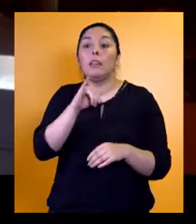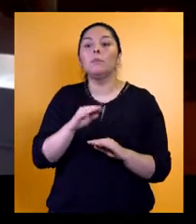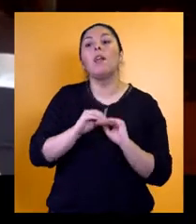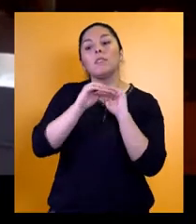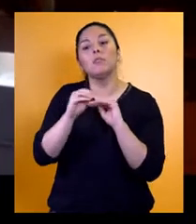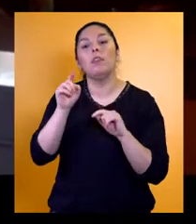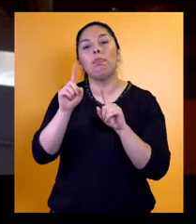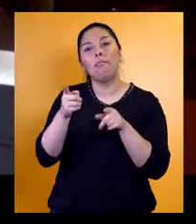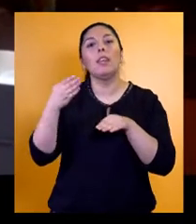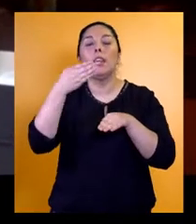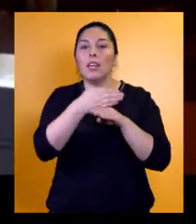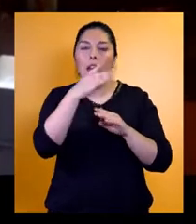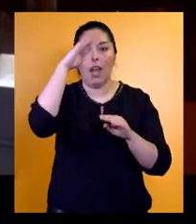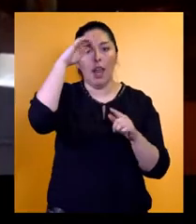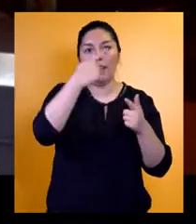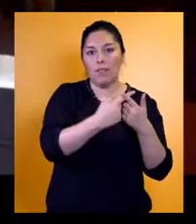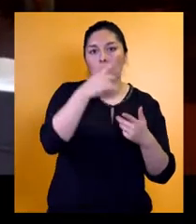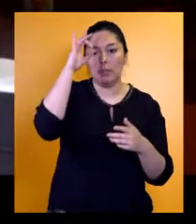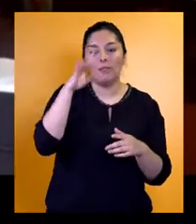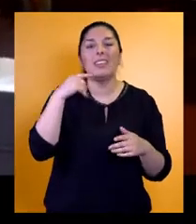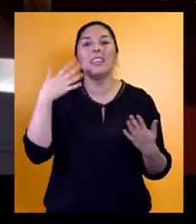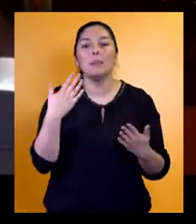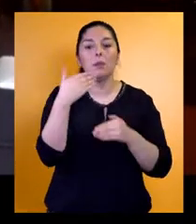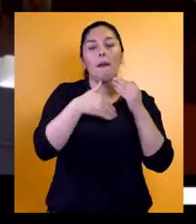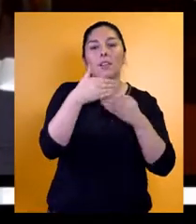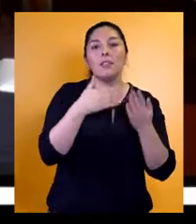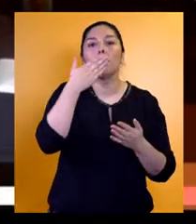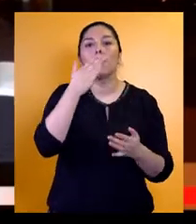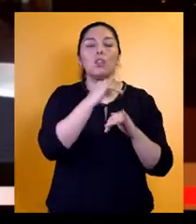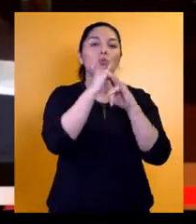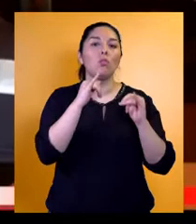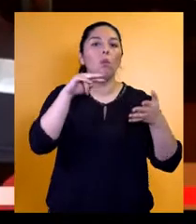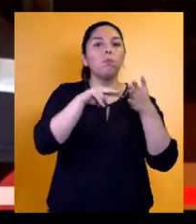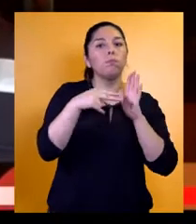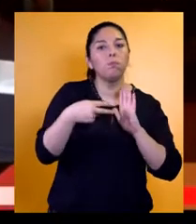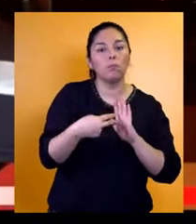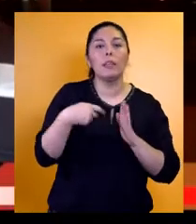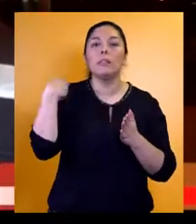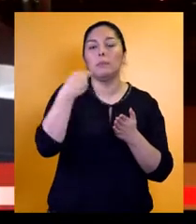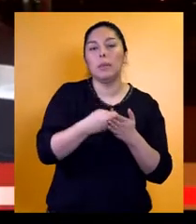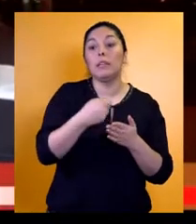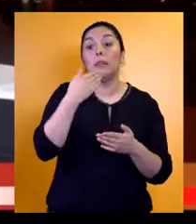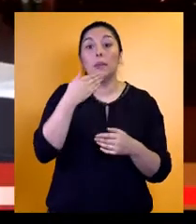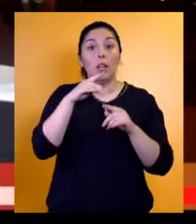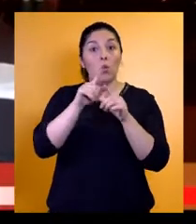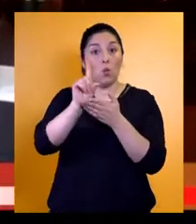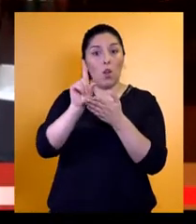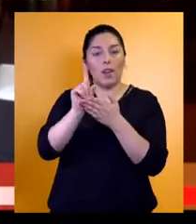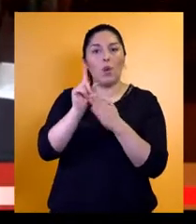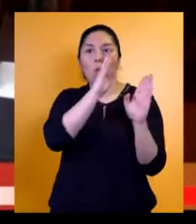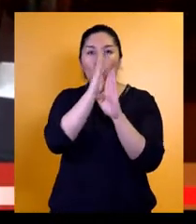situación. Fiscalizamos alrededor de 10-12 locales de expendio de bebidas alcohólicas